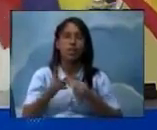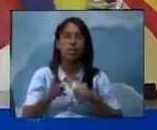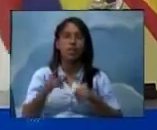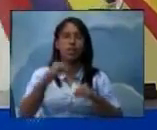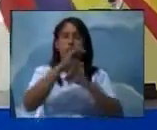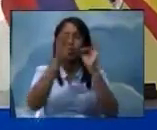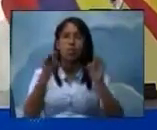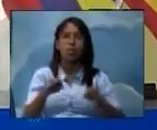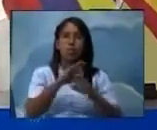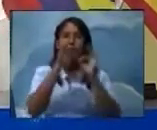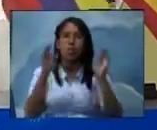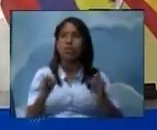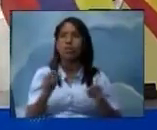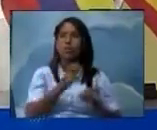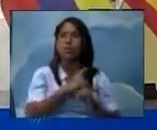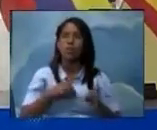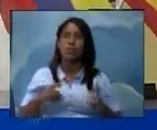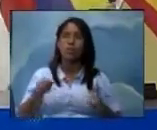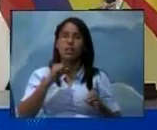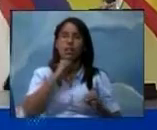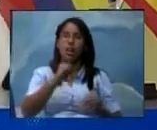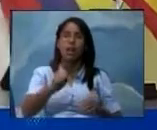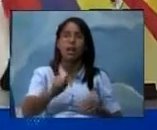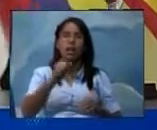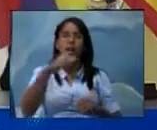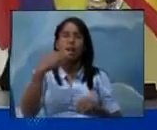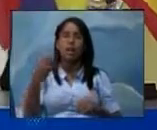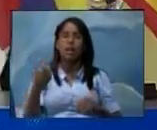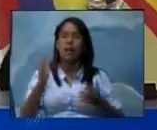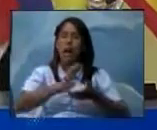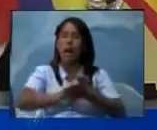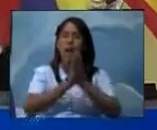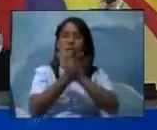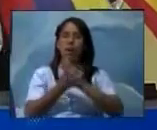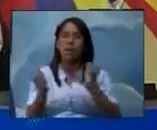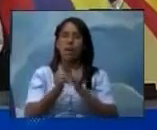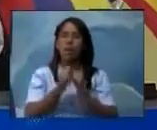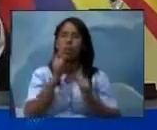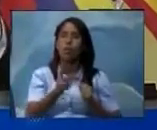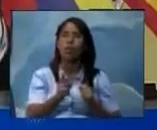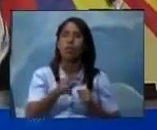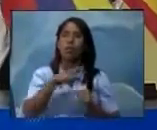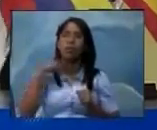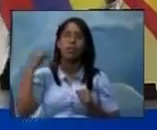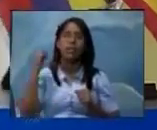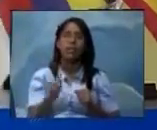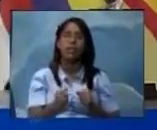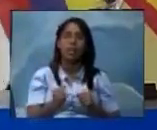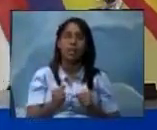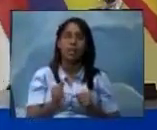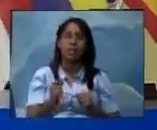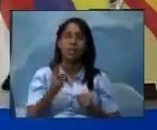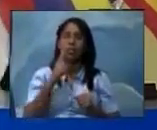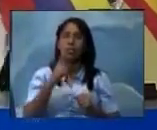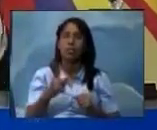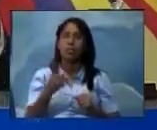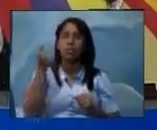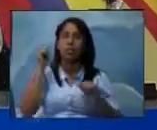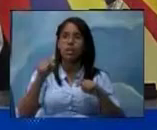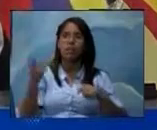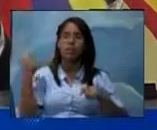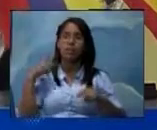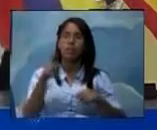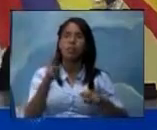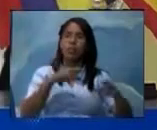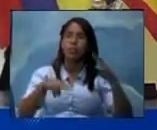ninguna manera. Su deseo, mis amados hermanos, era acabar con él, matarlo. Mire, por aquí tenemos